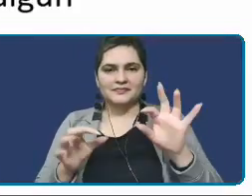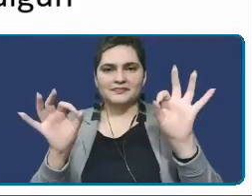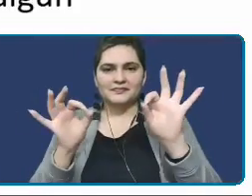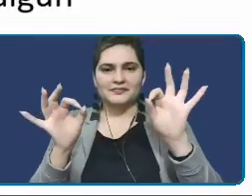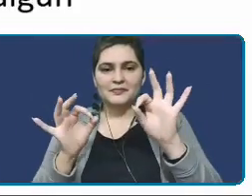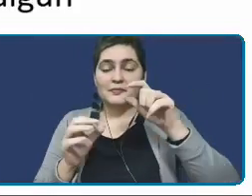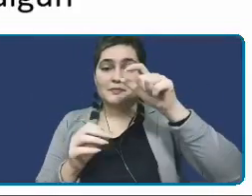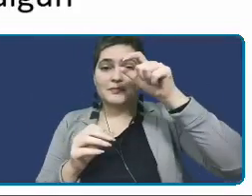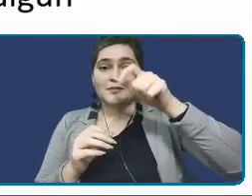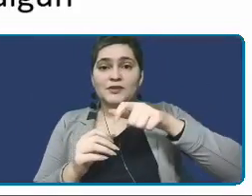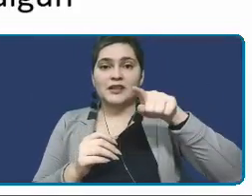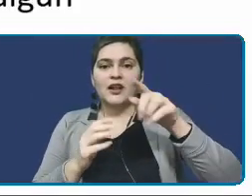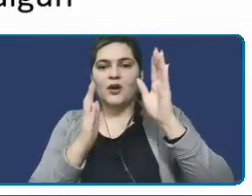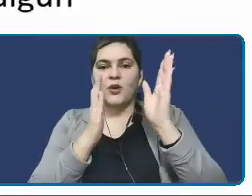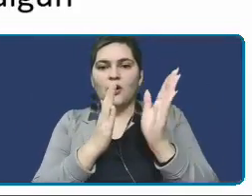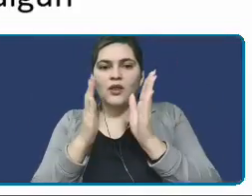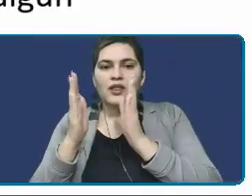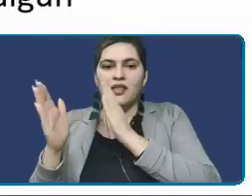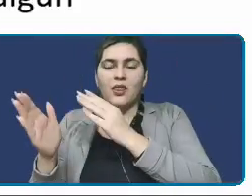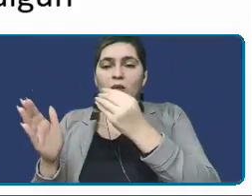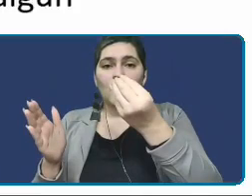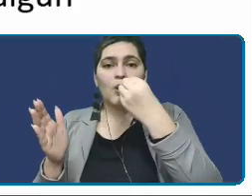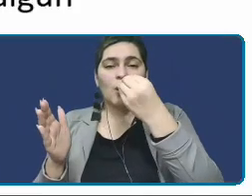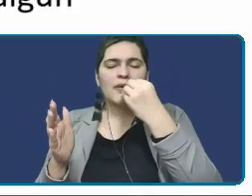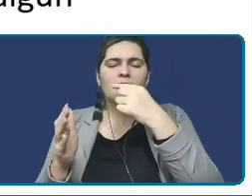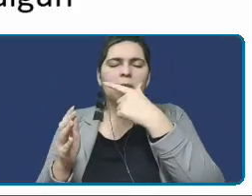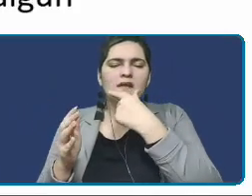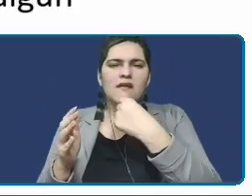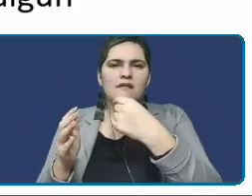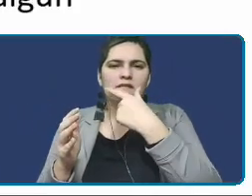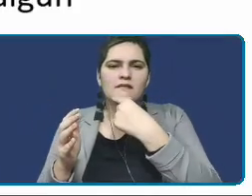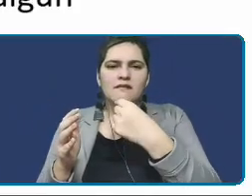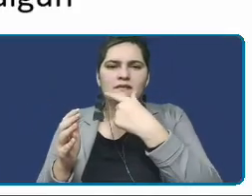esquema, un orden, es más fácil ir